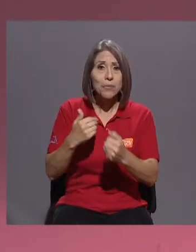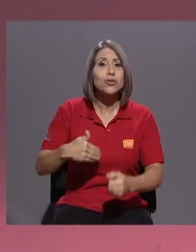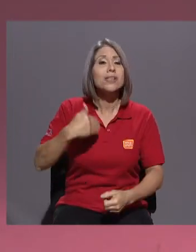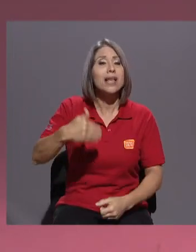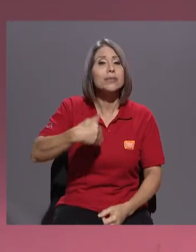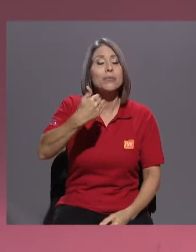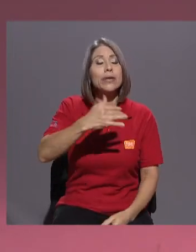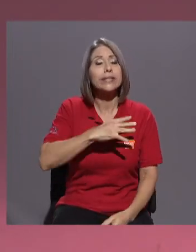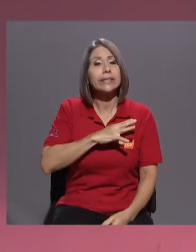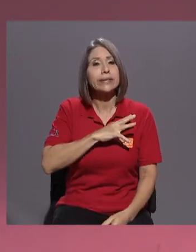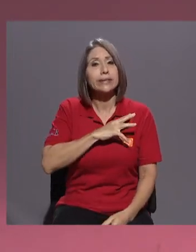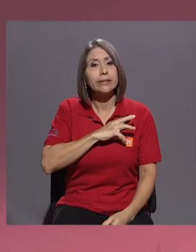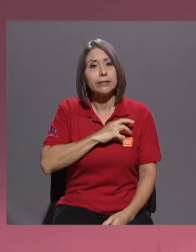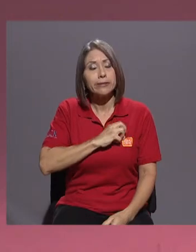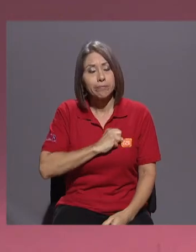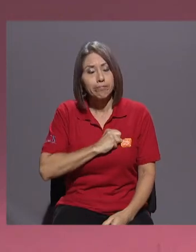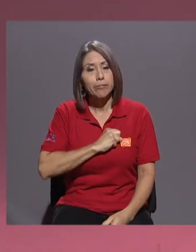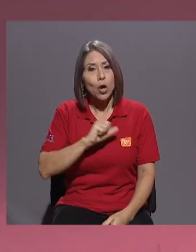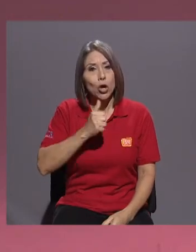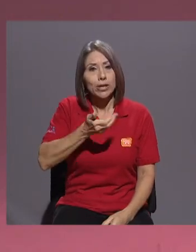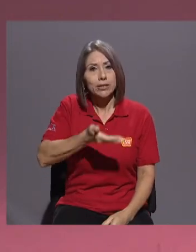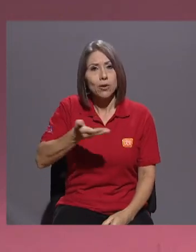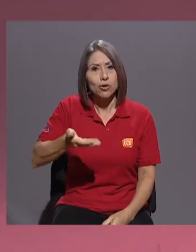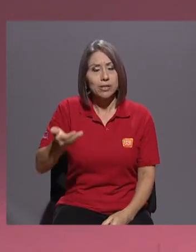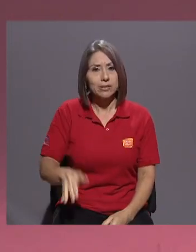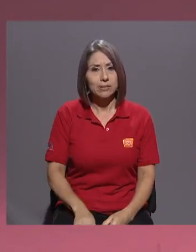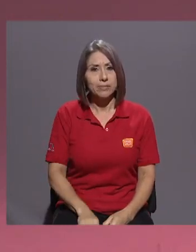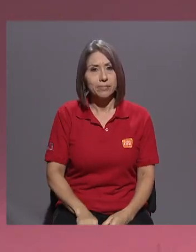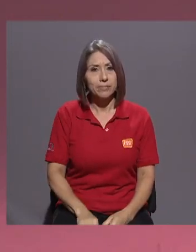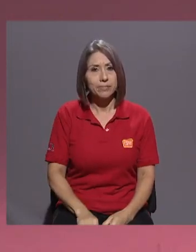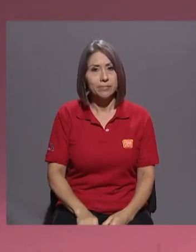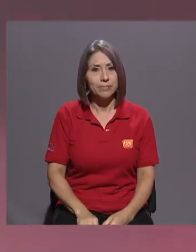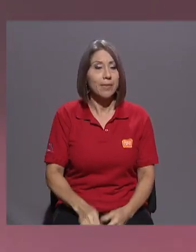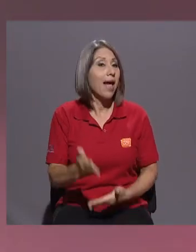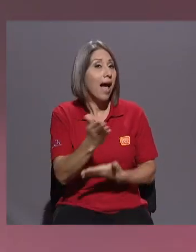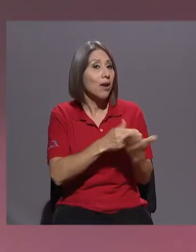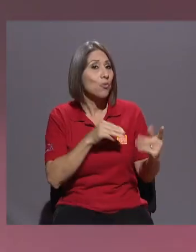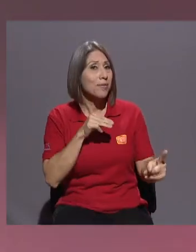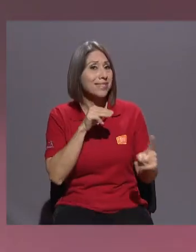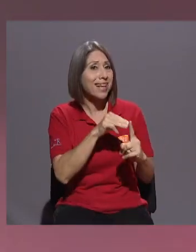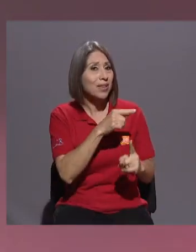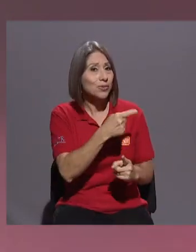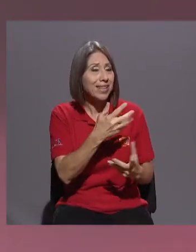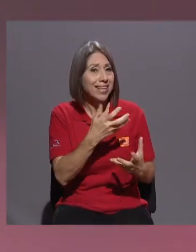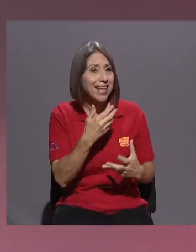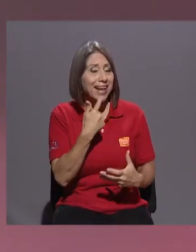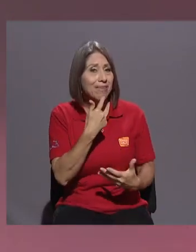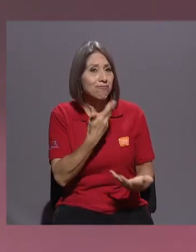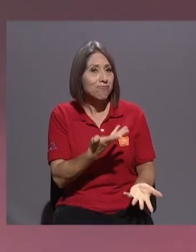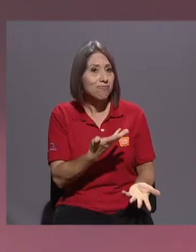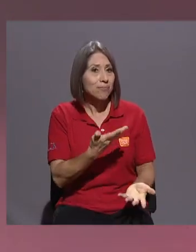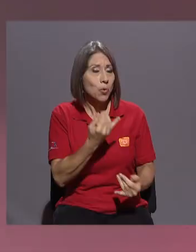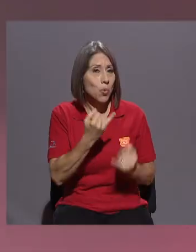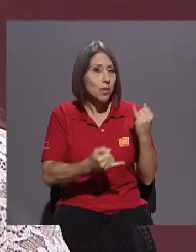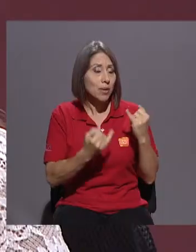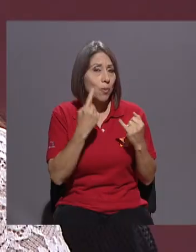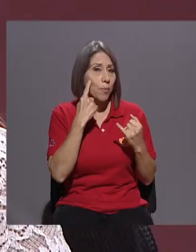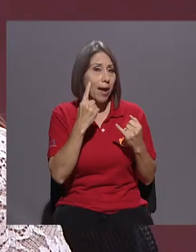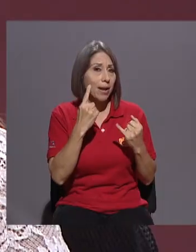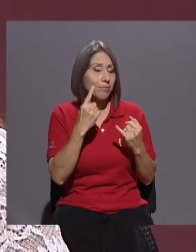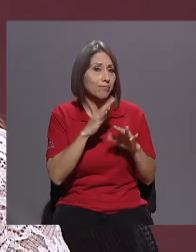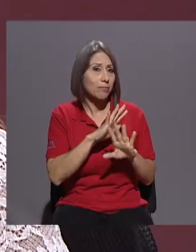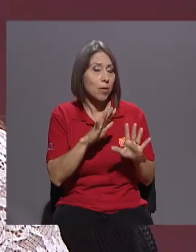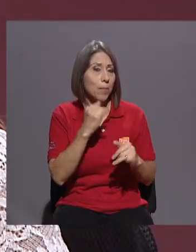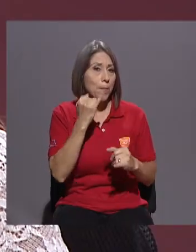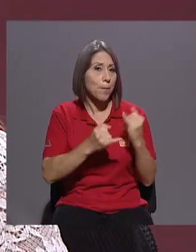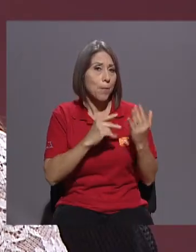Después nos arrepentimos De otras cosas ¿Algún mensaje Que usted quiera dar Ana? El último